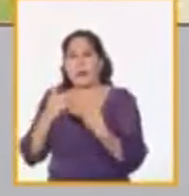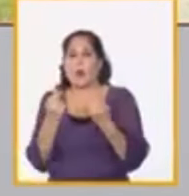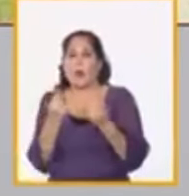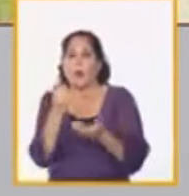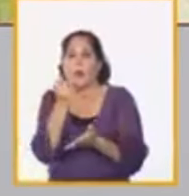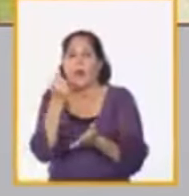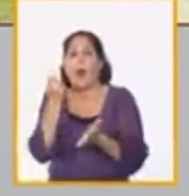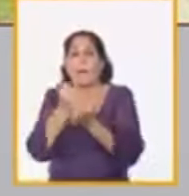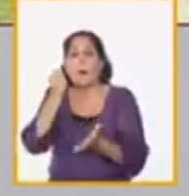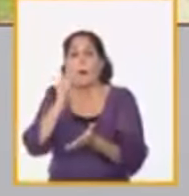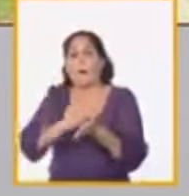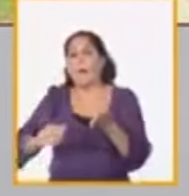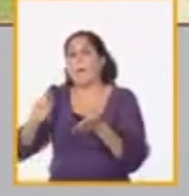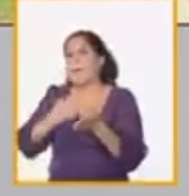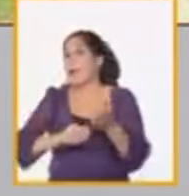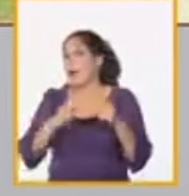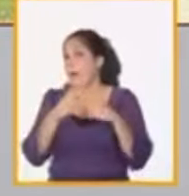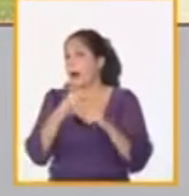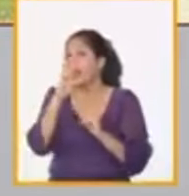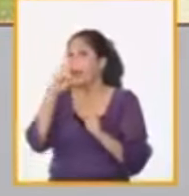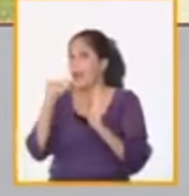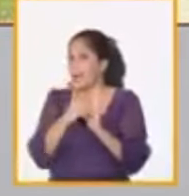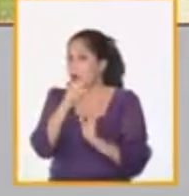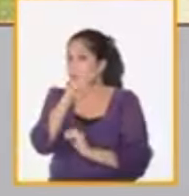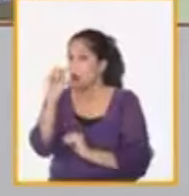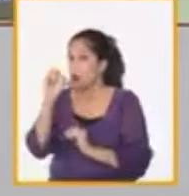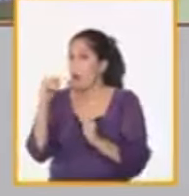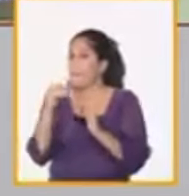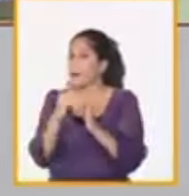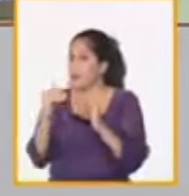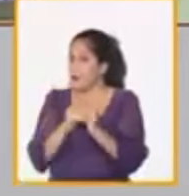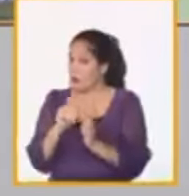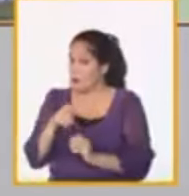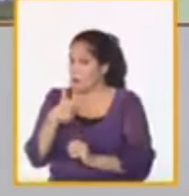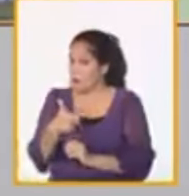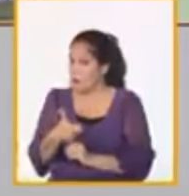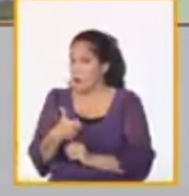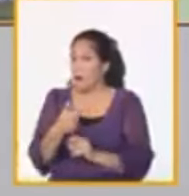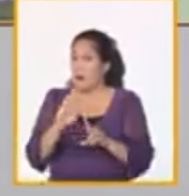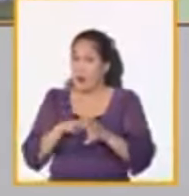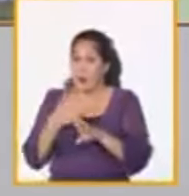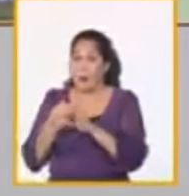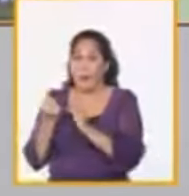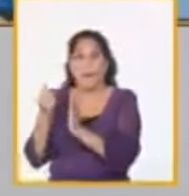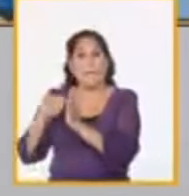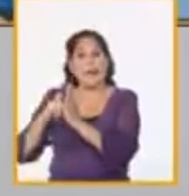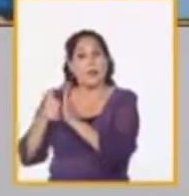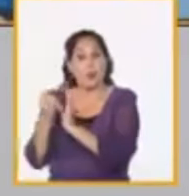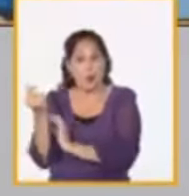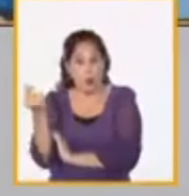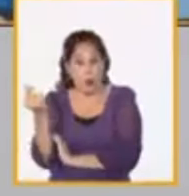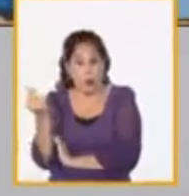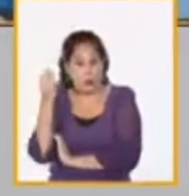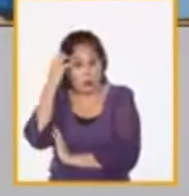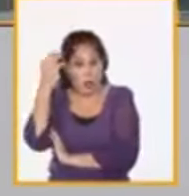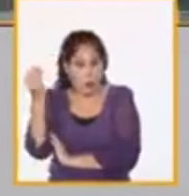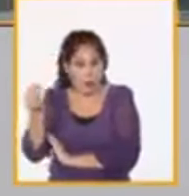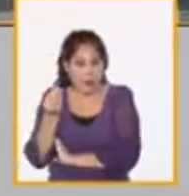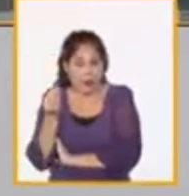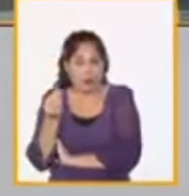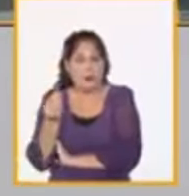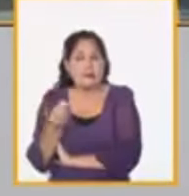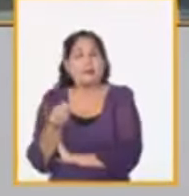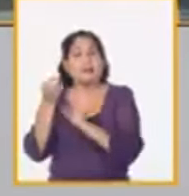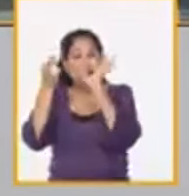plan de inversiones de 3.200 millones, y en el presupuesto del Estado, se